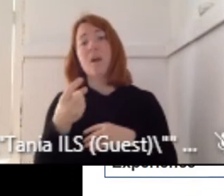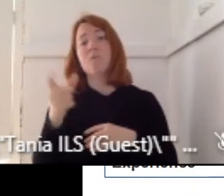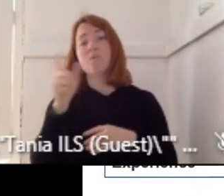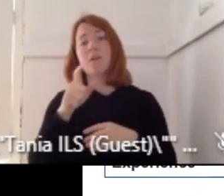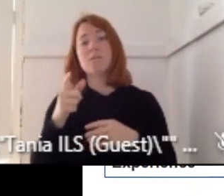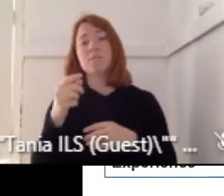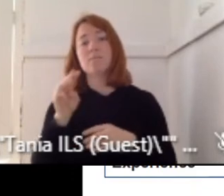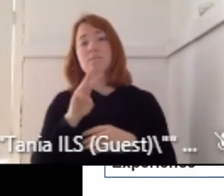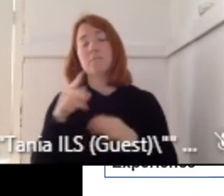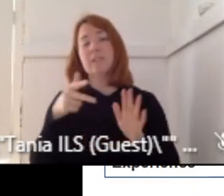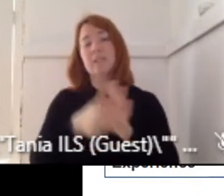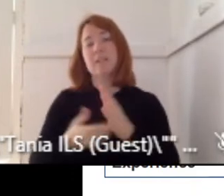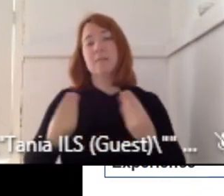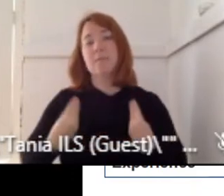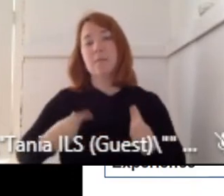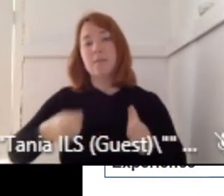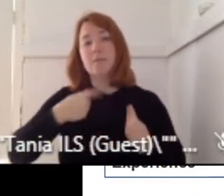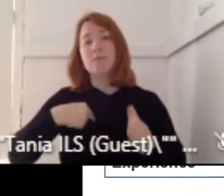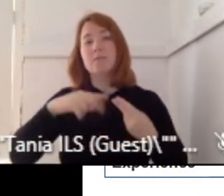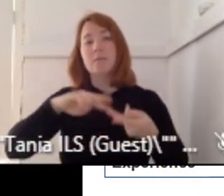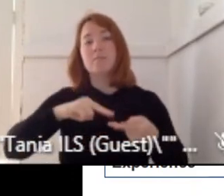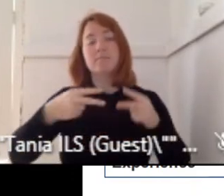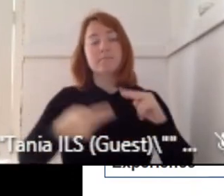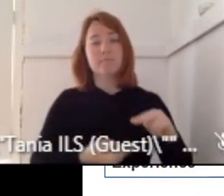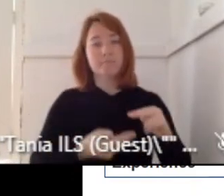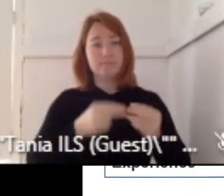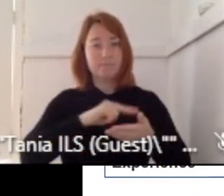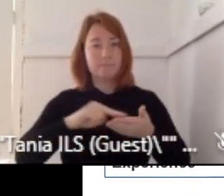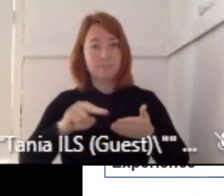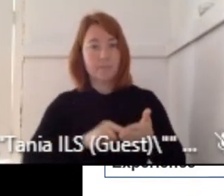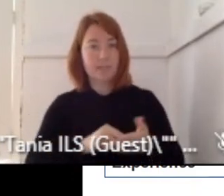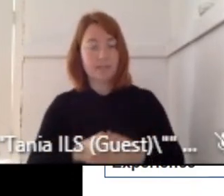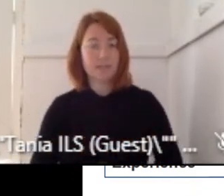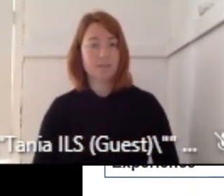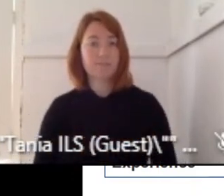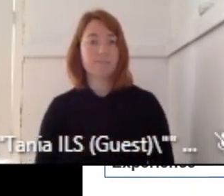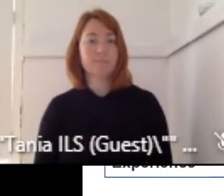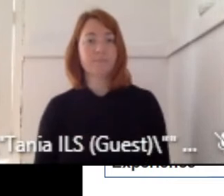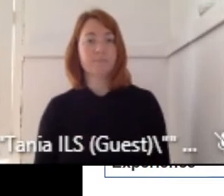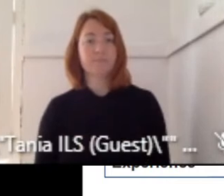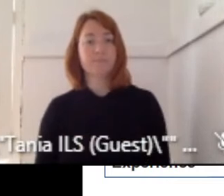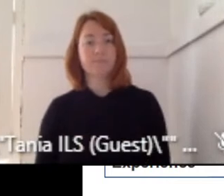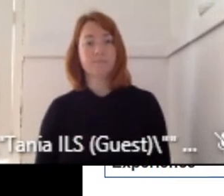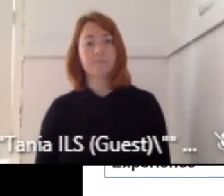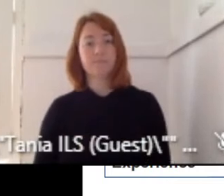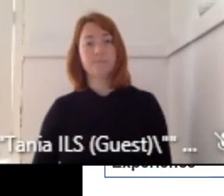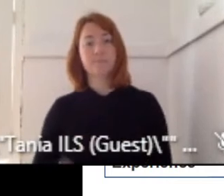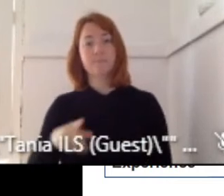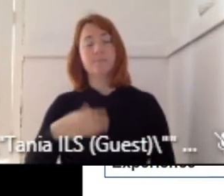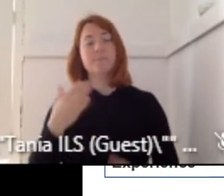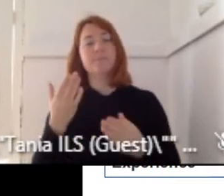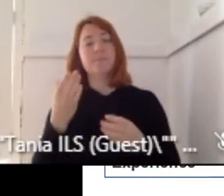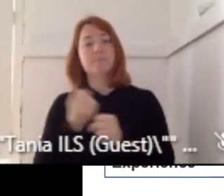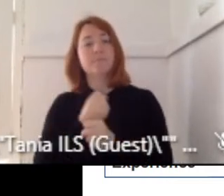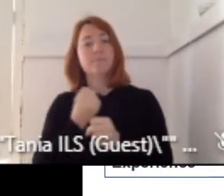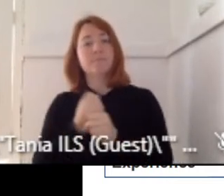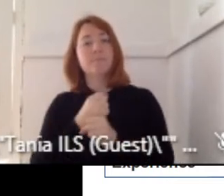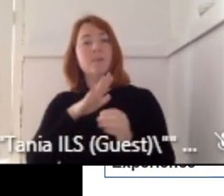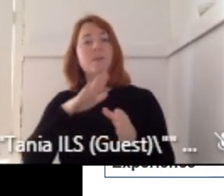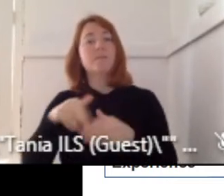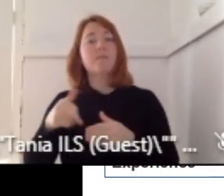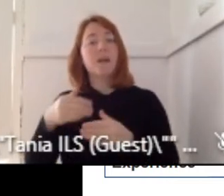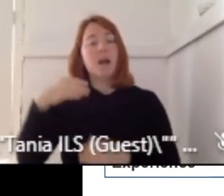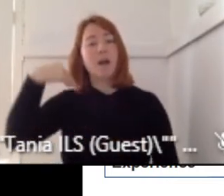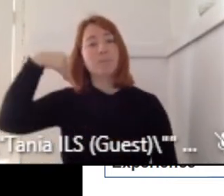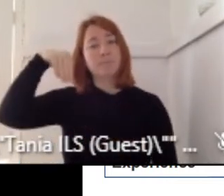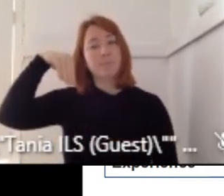propuesta también muy interesante para el ámbito de secundaria, en este trabajo de fin de máster de Santiago Navarro Sanz, que es para